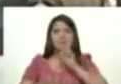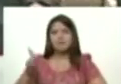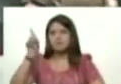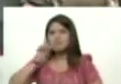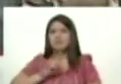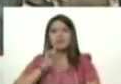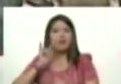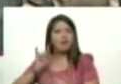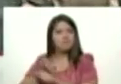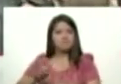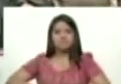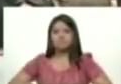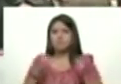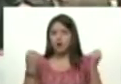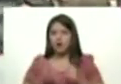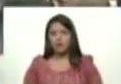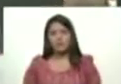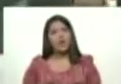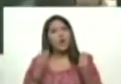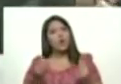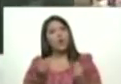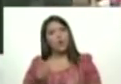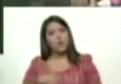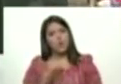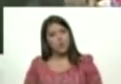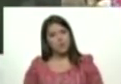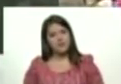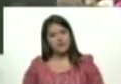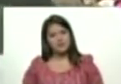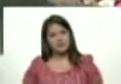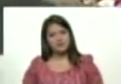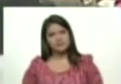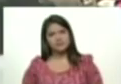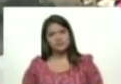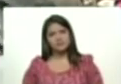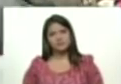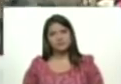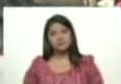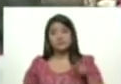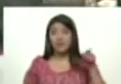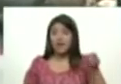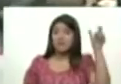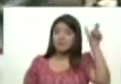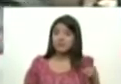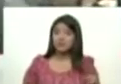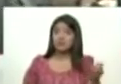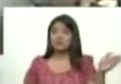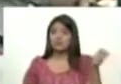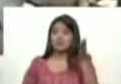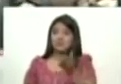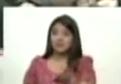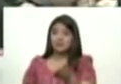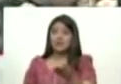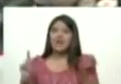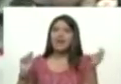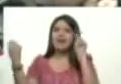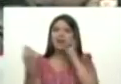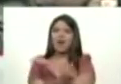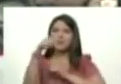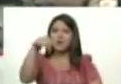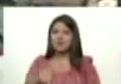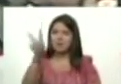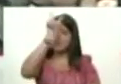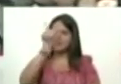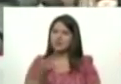la traición. ¿Cómo puede este personaje representar el cambio en